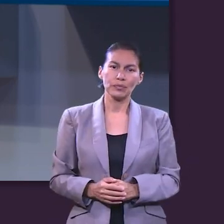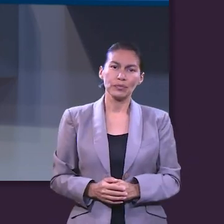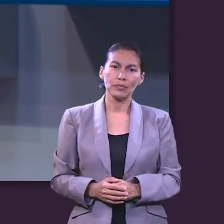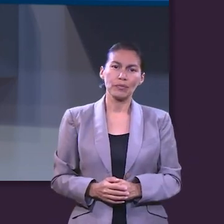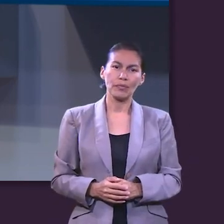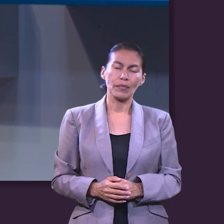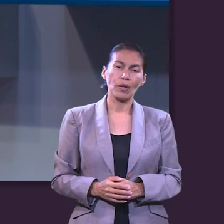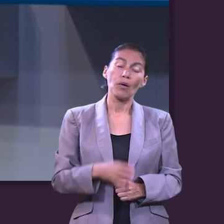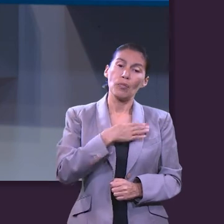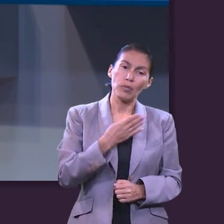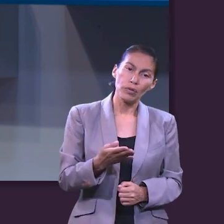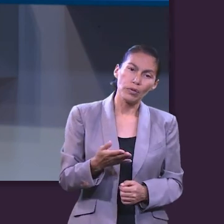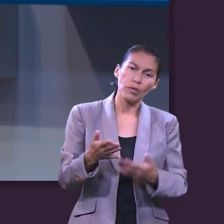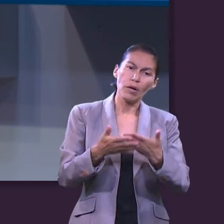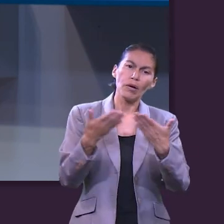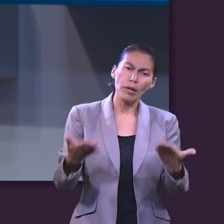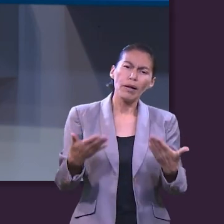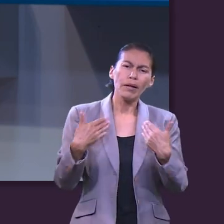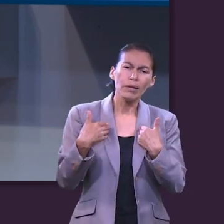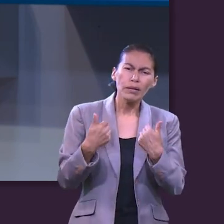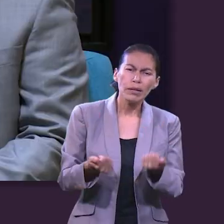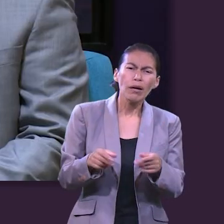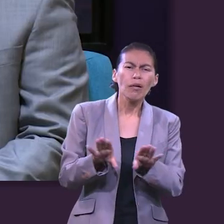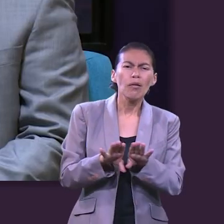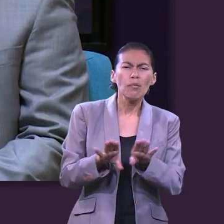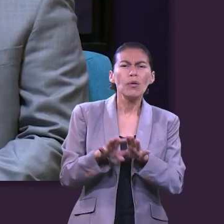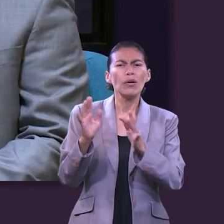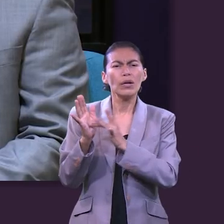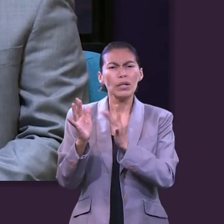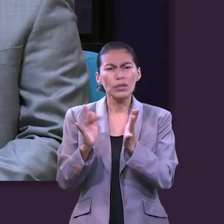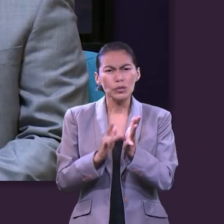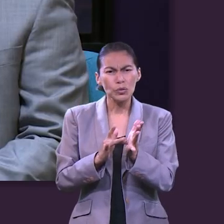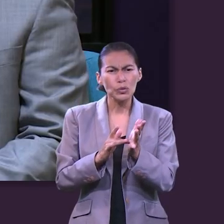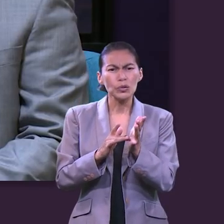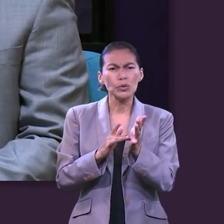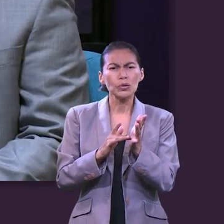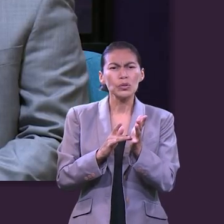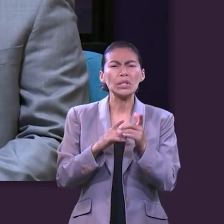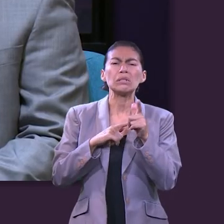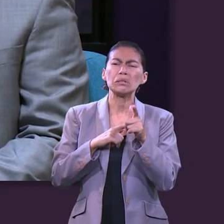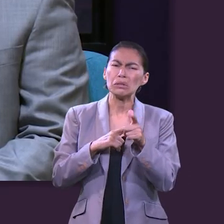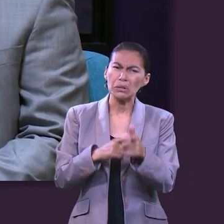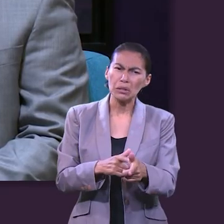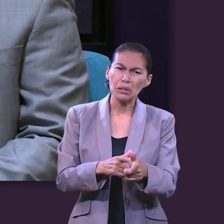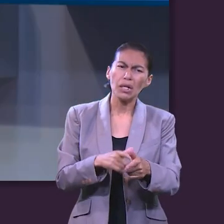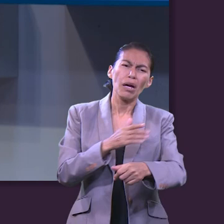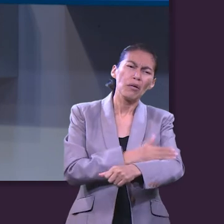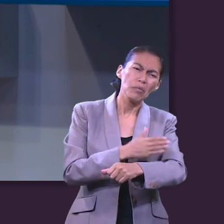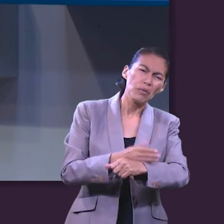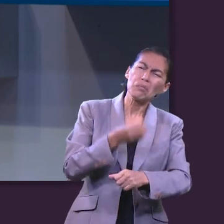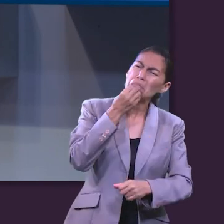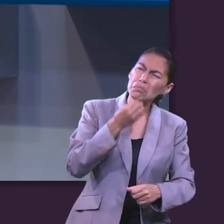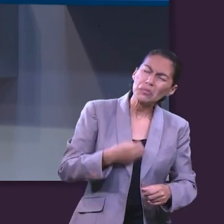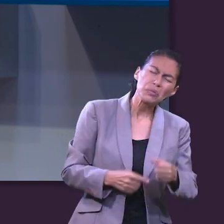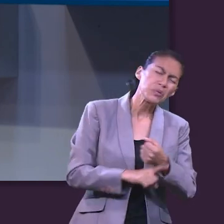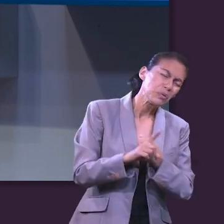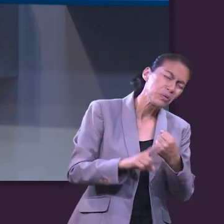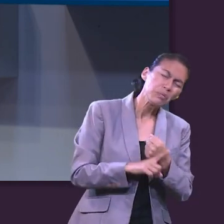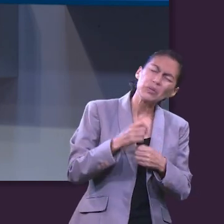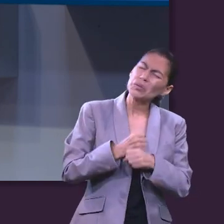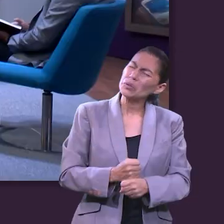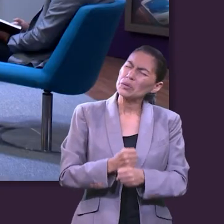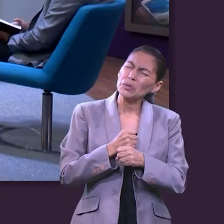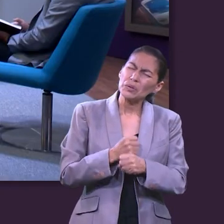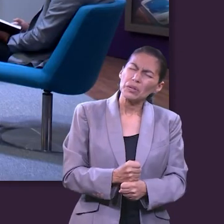Y bueno, pues creo que el hecho de contemplar que Jesús estuvo y sigue estando con nosotros en los